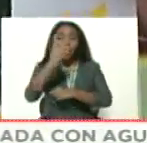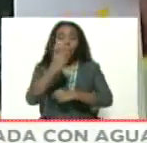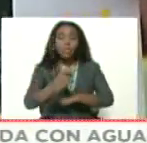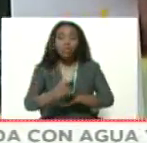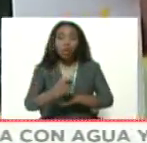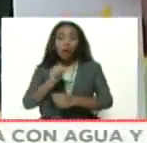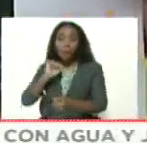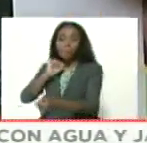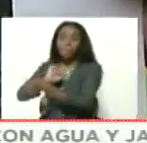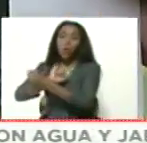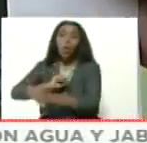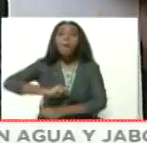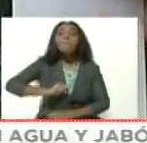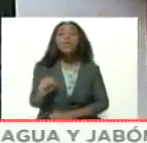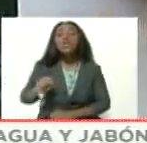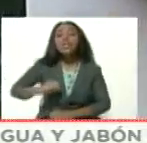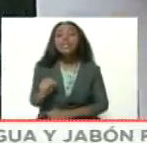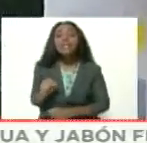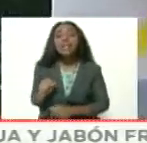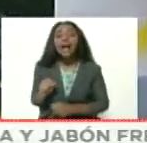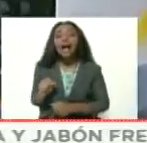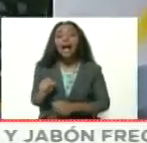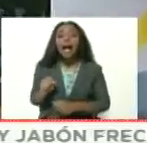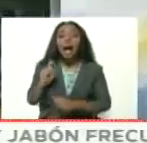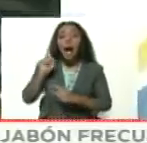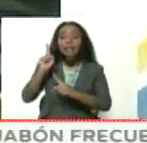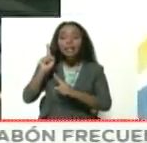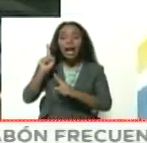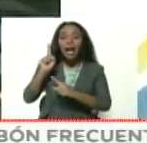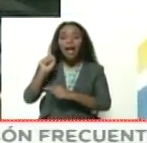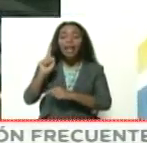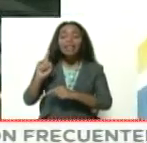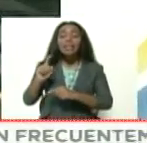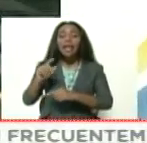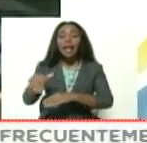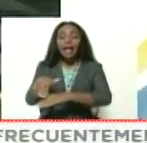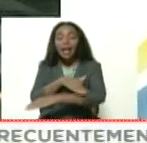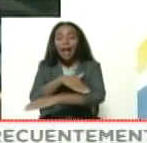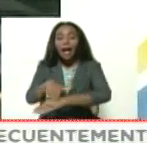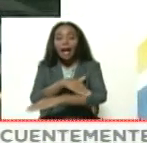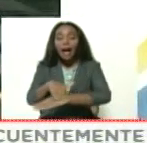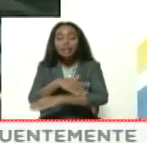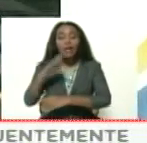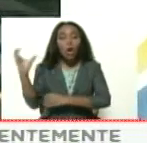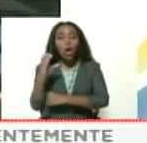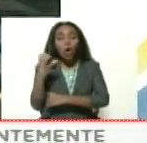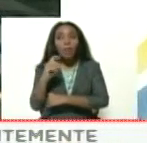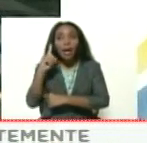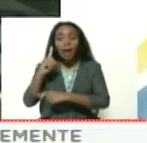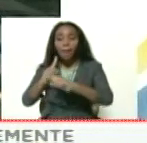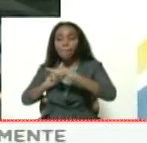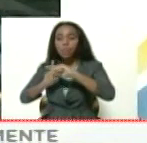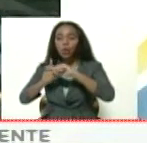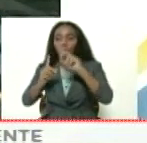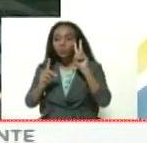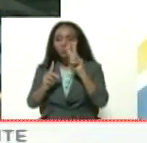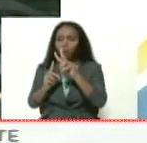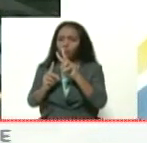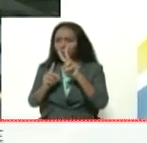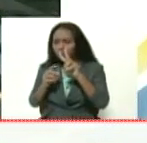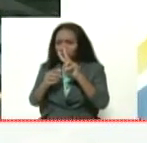por la Policía de Tránsito de Colombia. Se habían colocado unas alcabalas relacionadas con